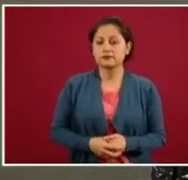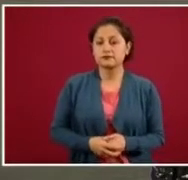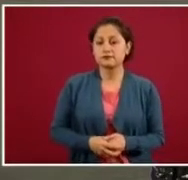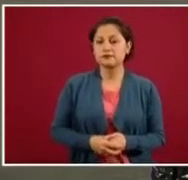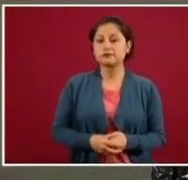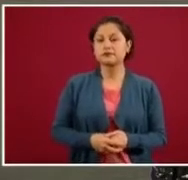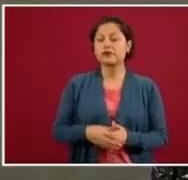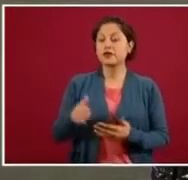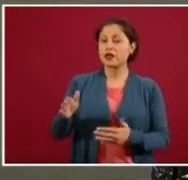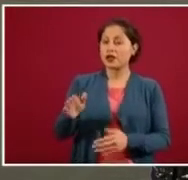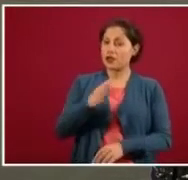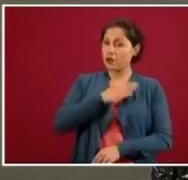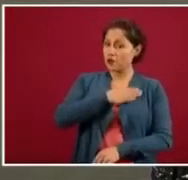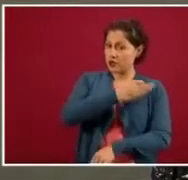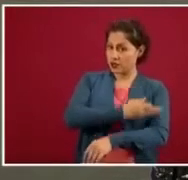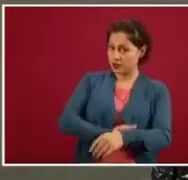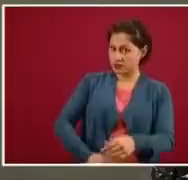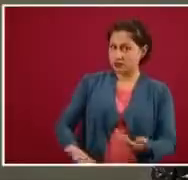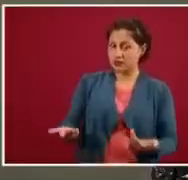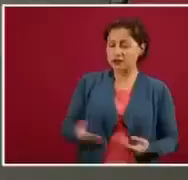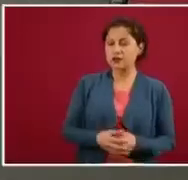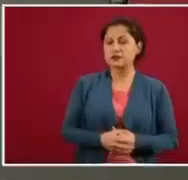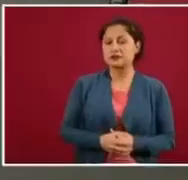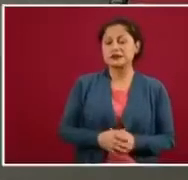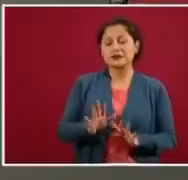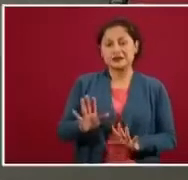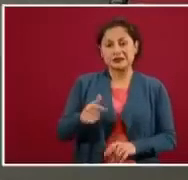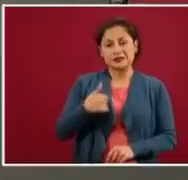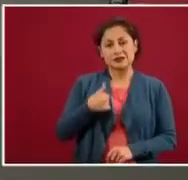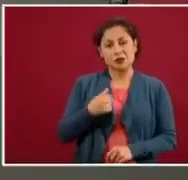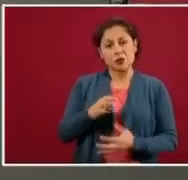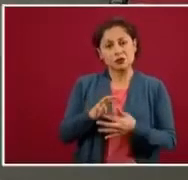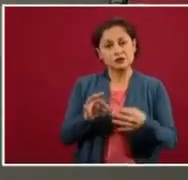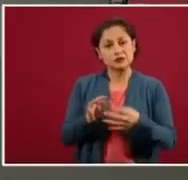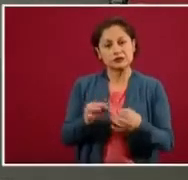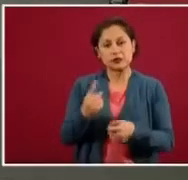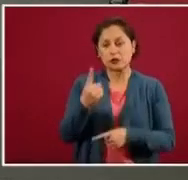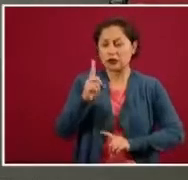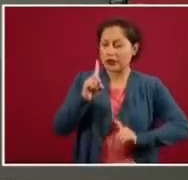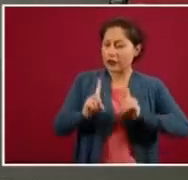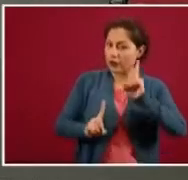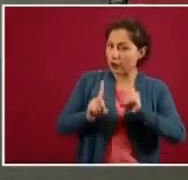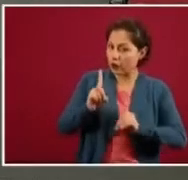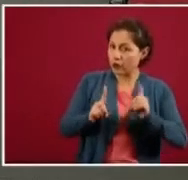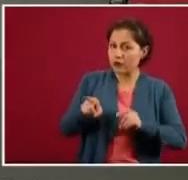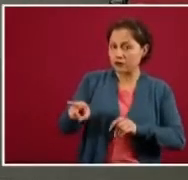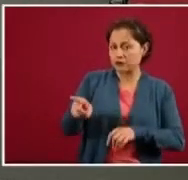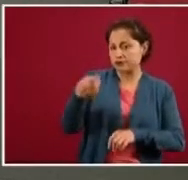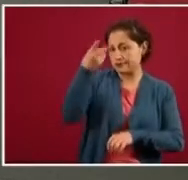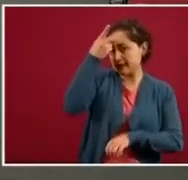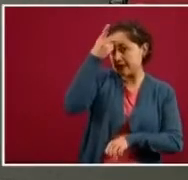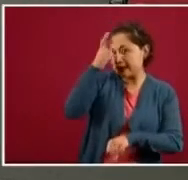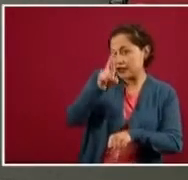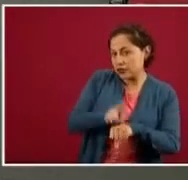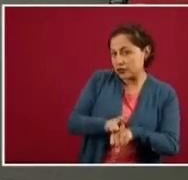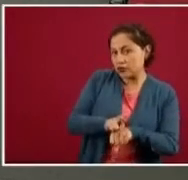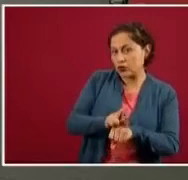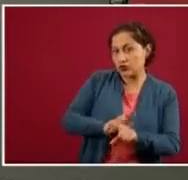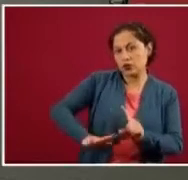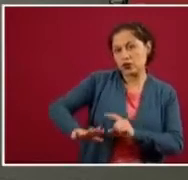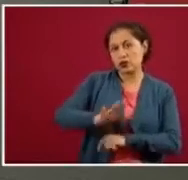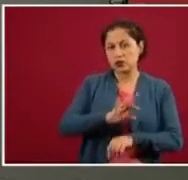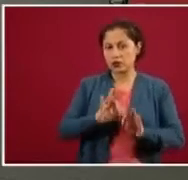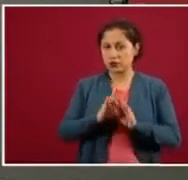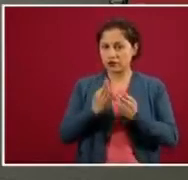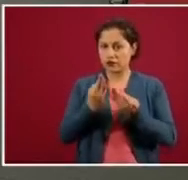Subsecretario, buenas tardes. Funcionarios, primero una inquietud, en tratándose que usted es el director de toda esta estrategia, ¿no debería